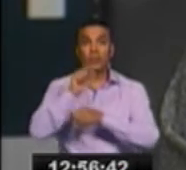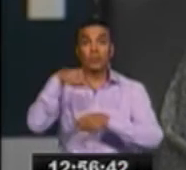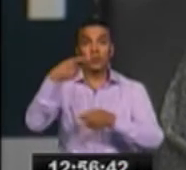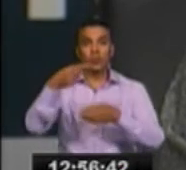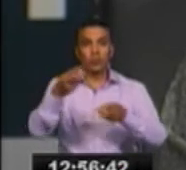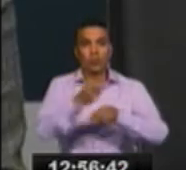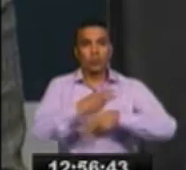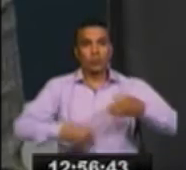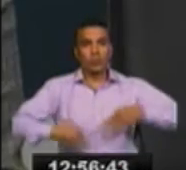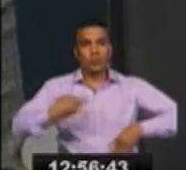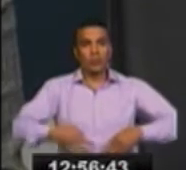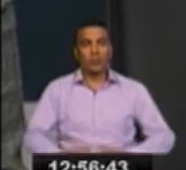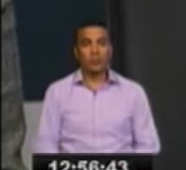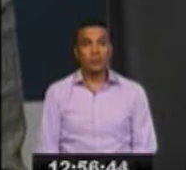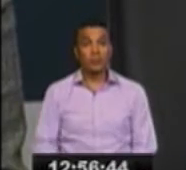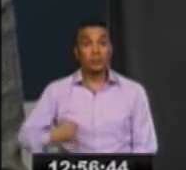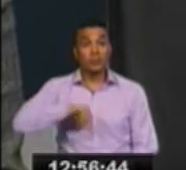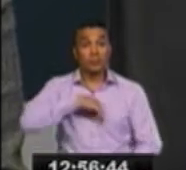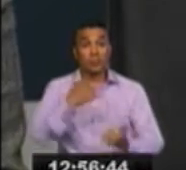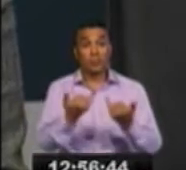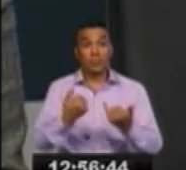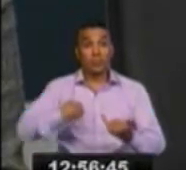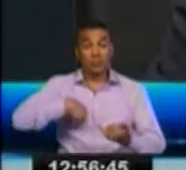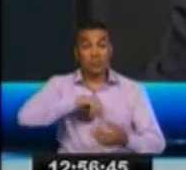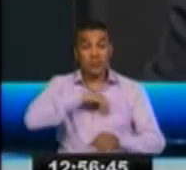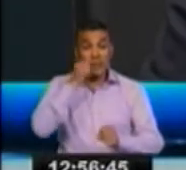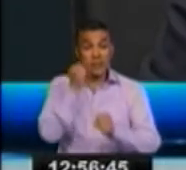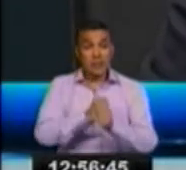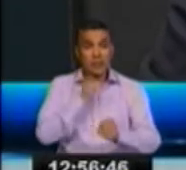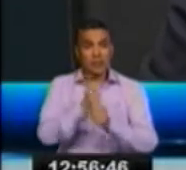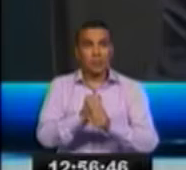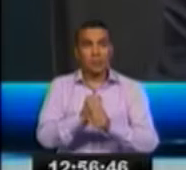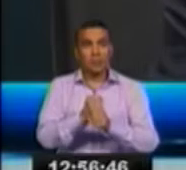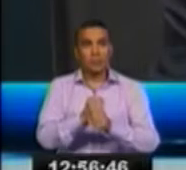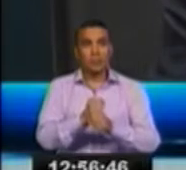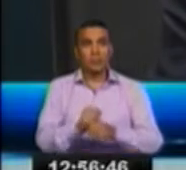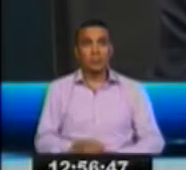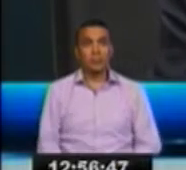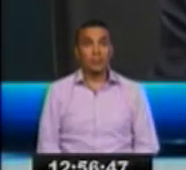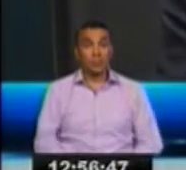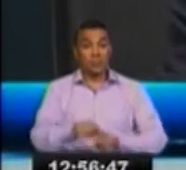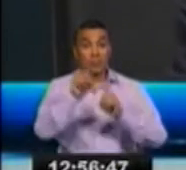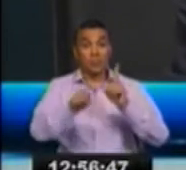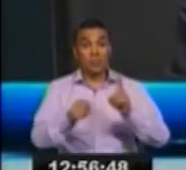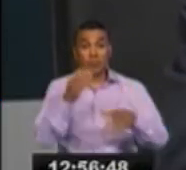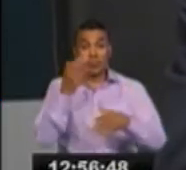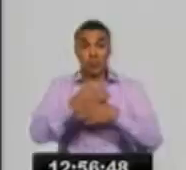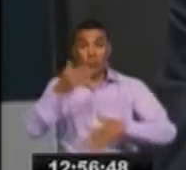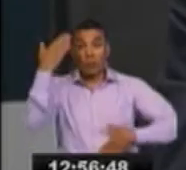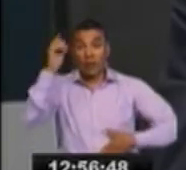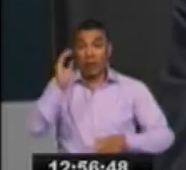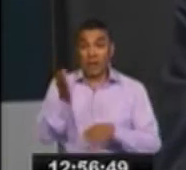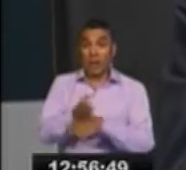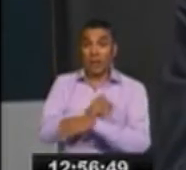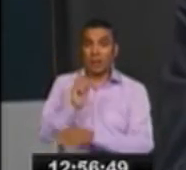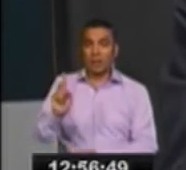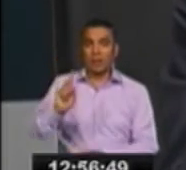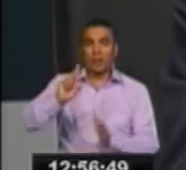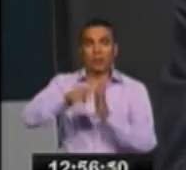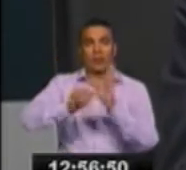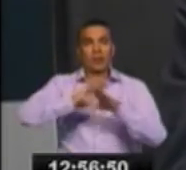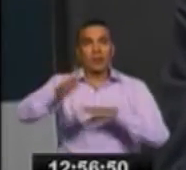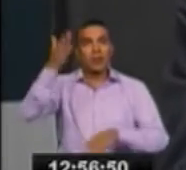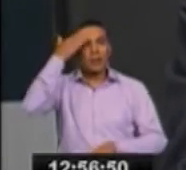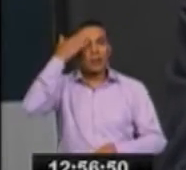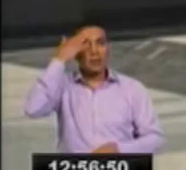Consejo de la Judicatura. Estamos en este momento haciendo el ejercicio de conocer este sistema de persecución política que a la postre ya sabemos a qué